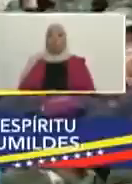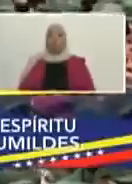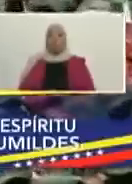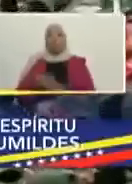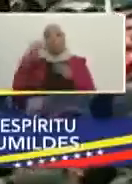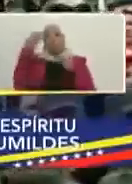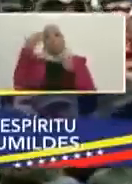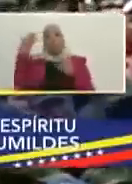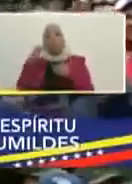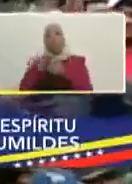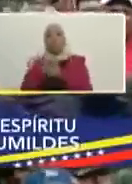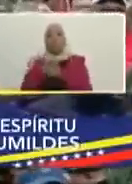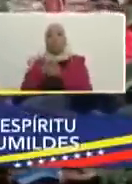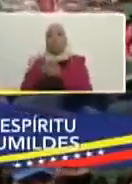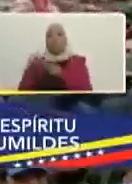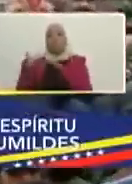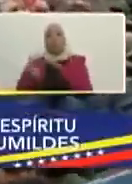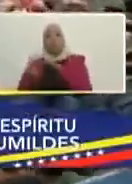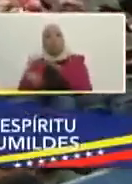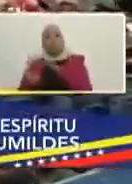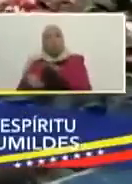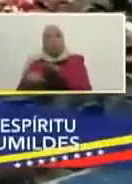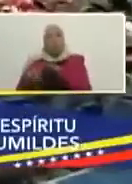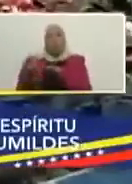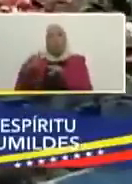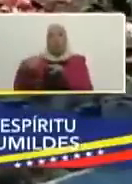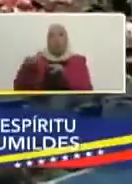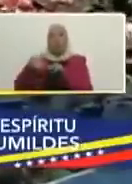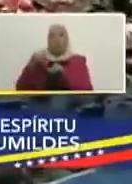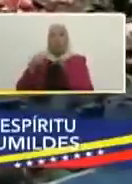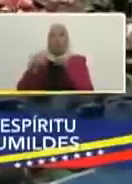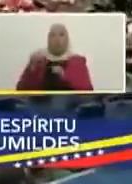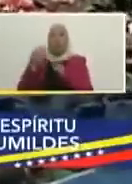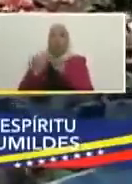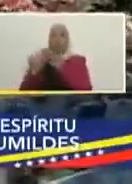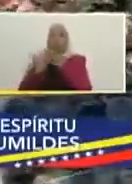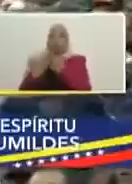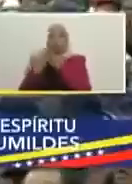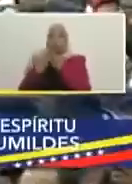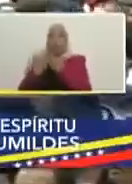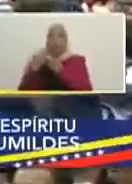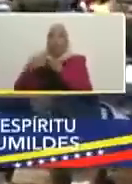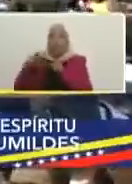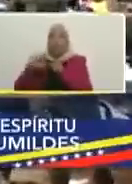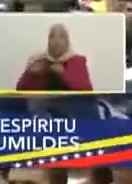Saludos al Jardín de Infancia de Papagayo. ¿Tú no estudiaste ahí, Nico?